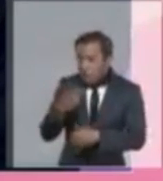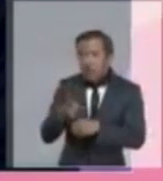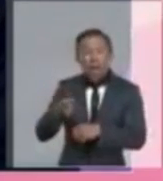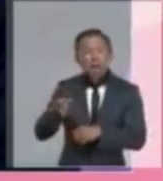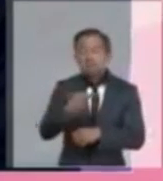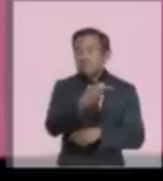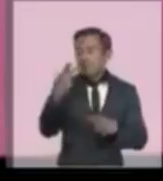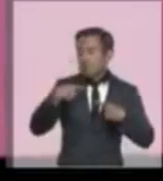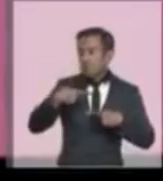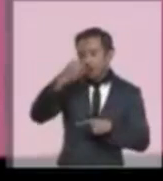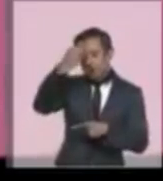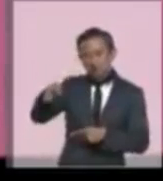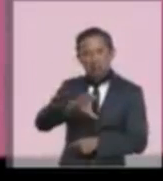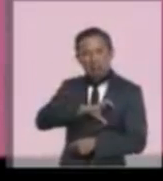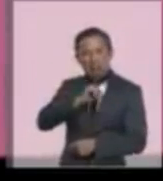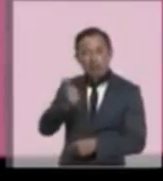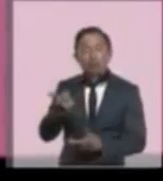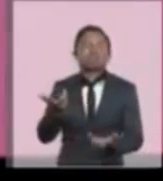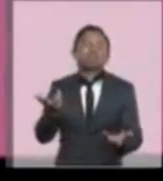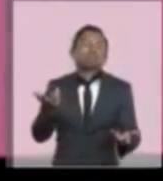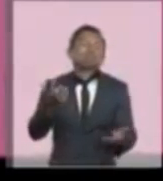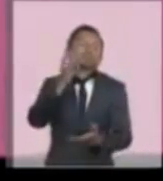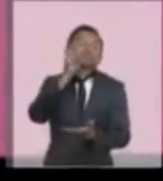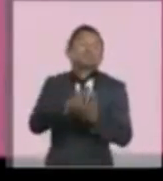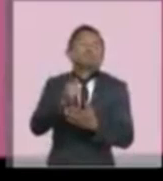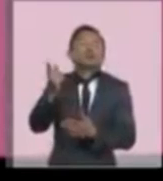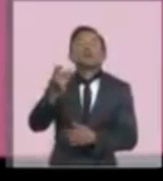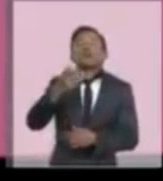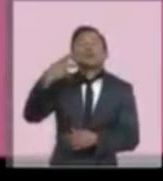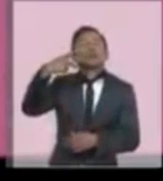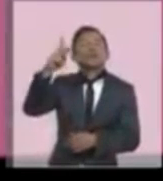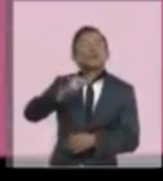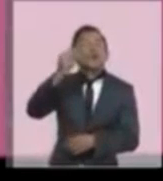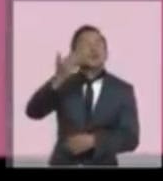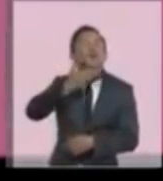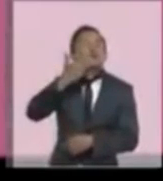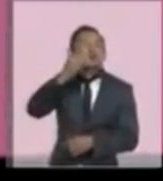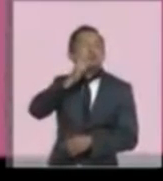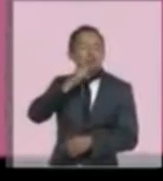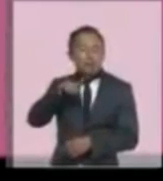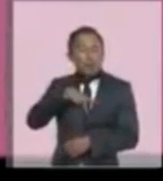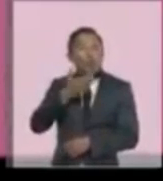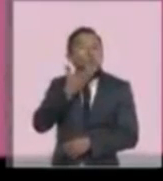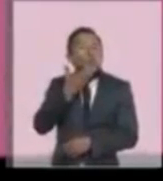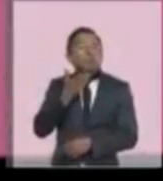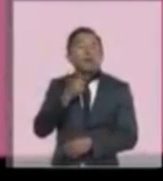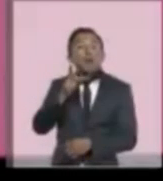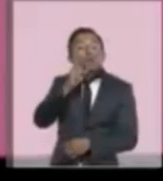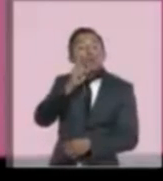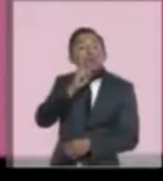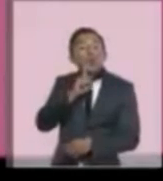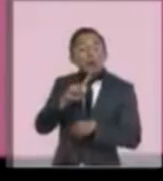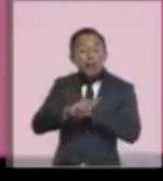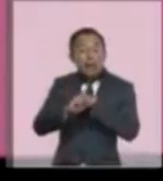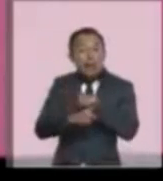no conoces el norte. En el norte nosotros le decimos a una mujer embarazada gorda. Es nuestro léxico. Pedí disculpas por